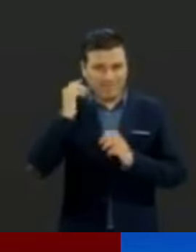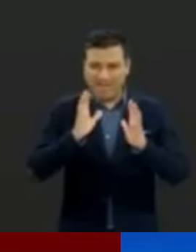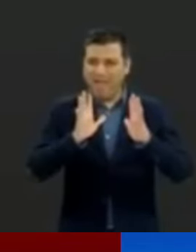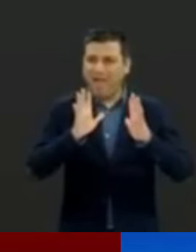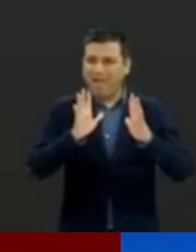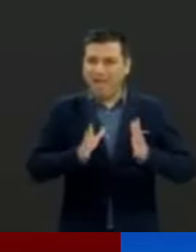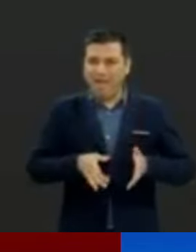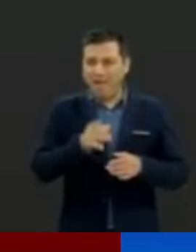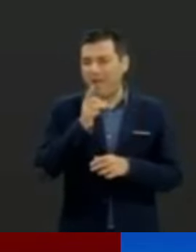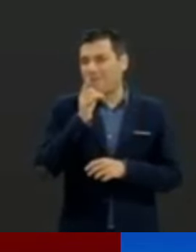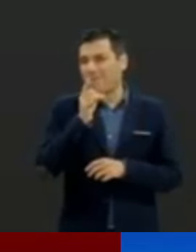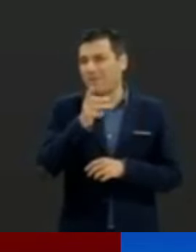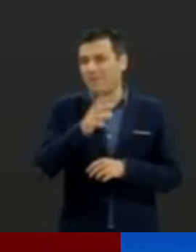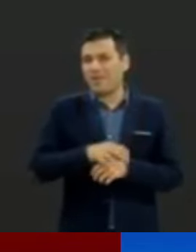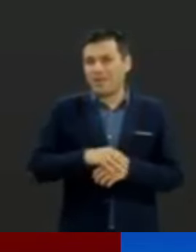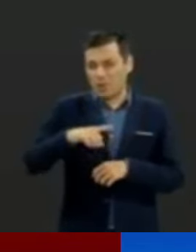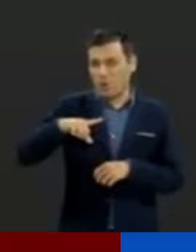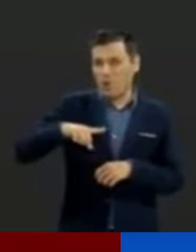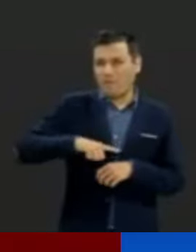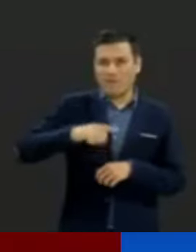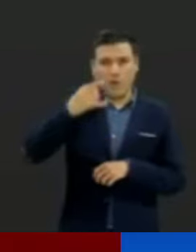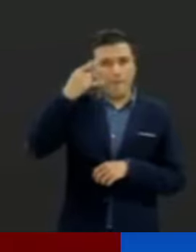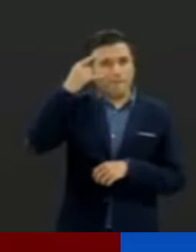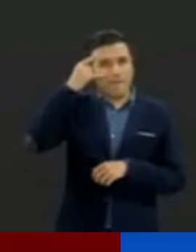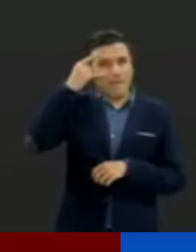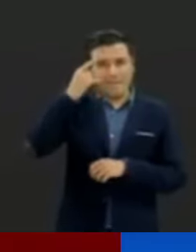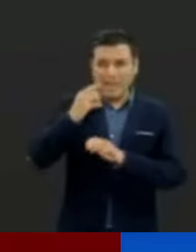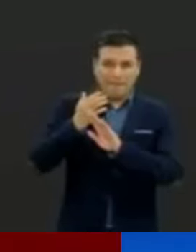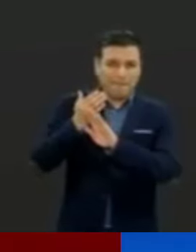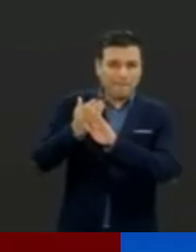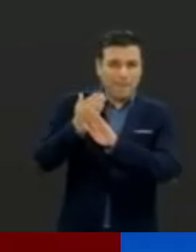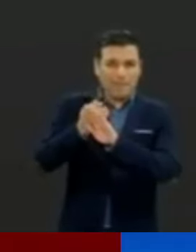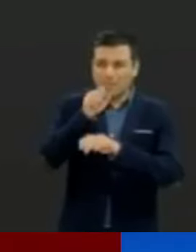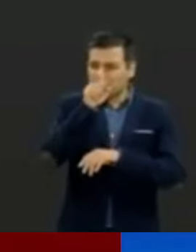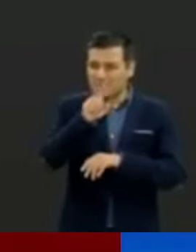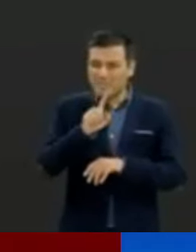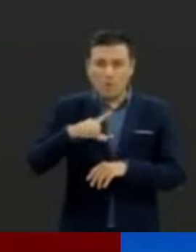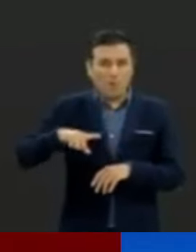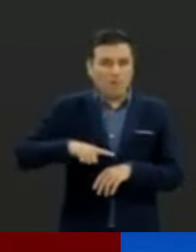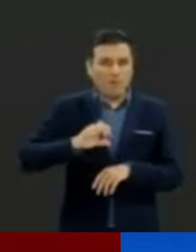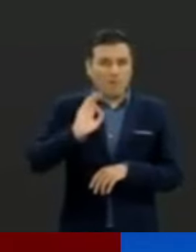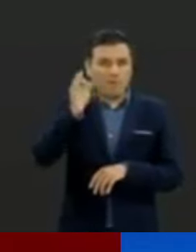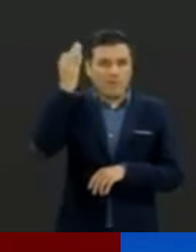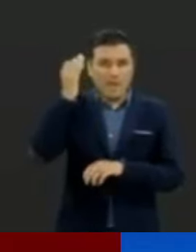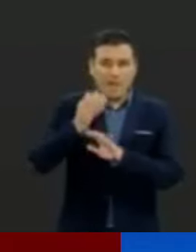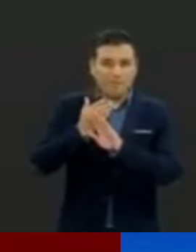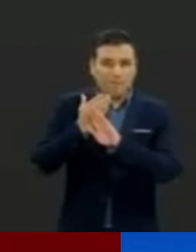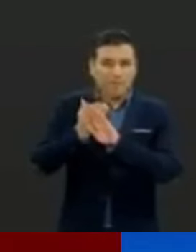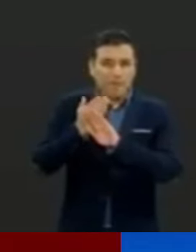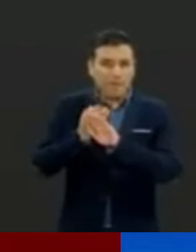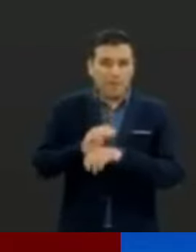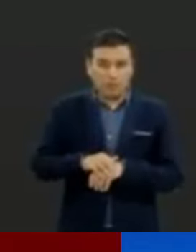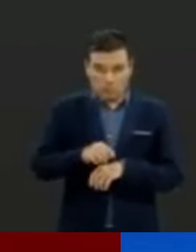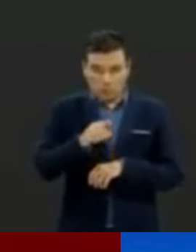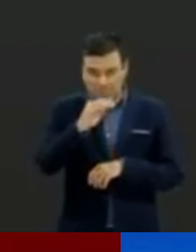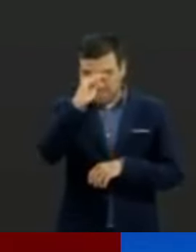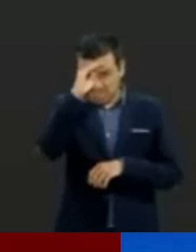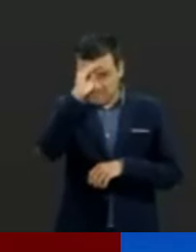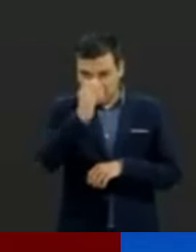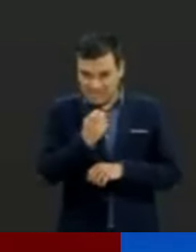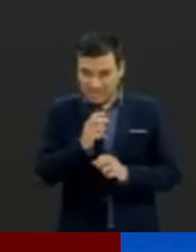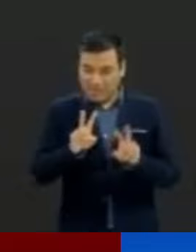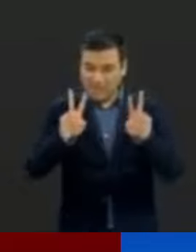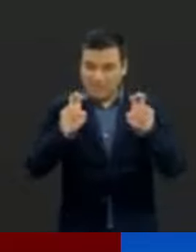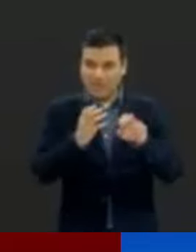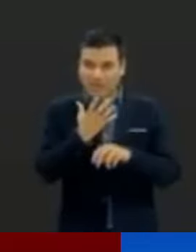que viene desde el gobierno de Campeche y que hoy está avalada desde el gobierno federal. Por eso no podemos minimizar un aspecto de